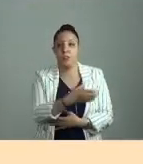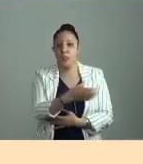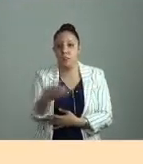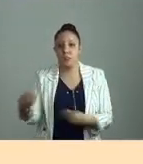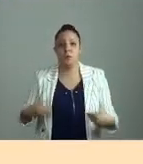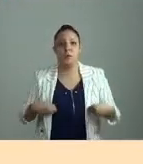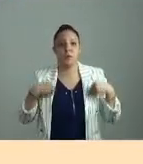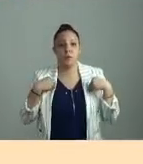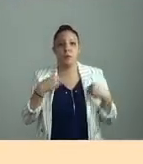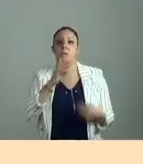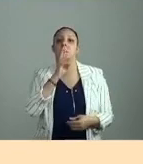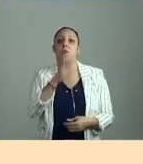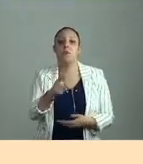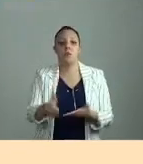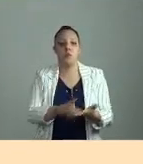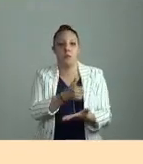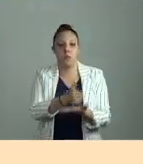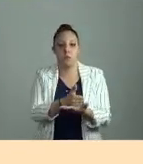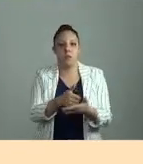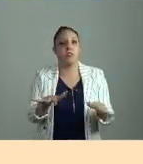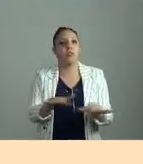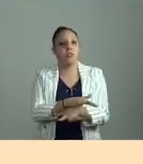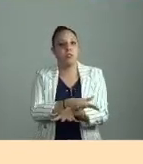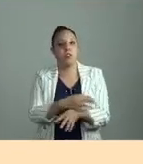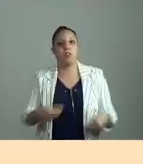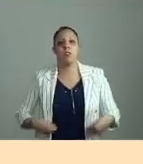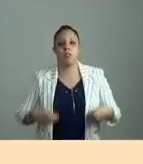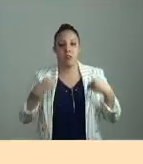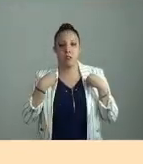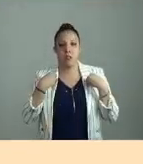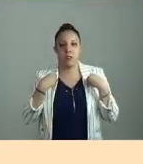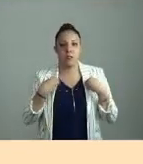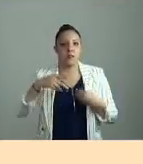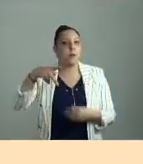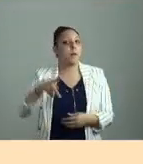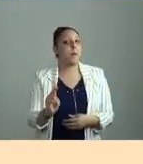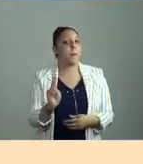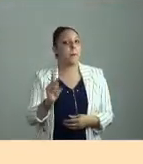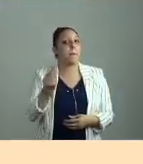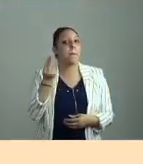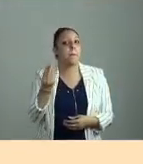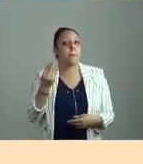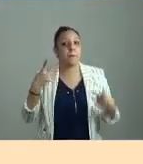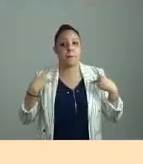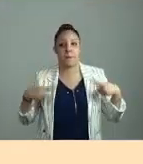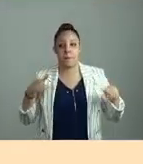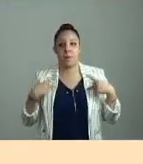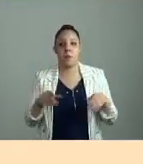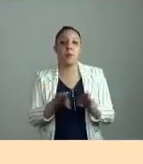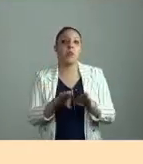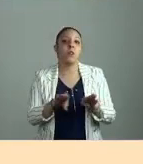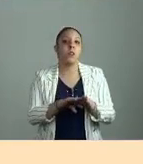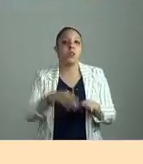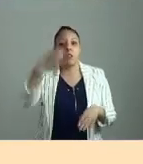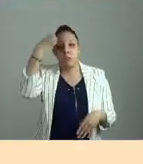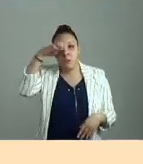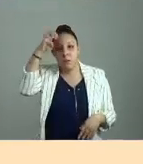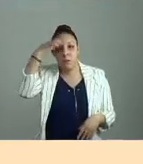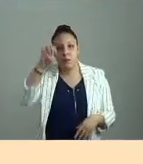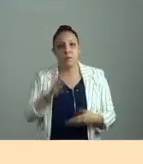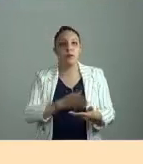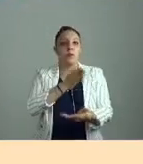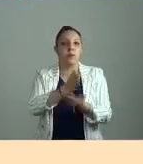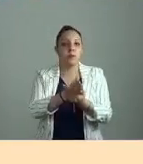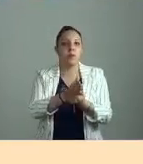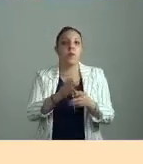urbanizar se esperó muchos llegaban de experiencia de regímenes indígenas